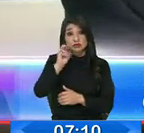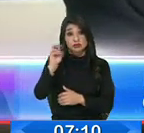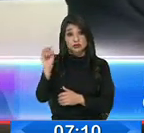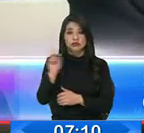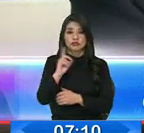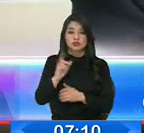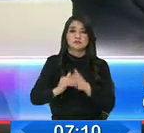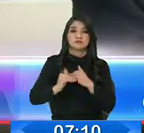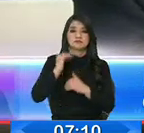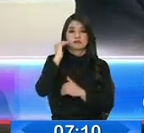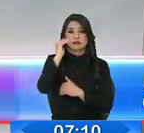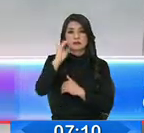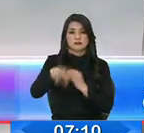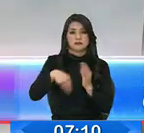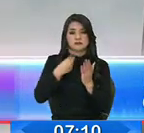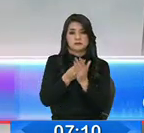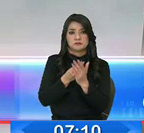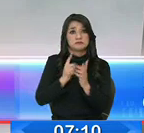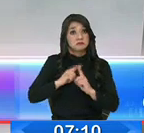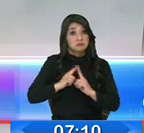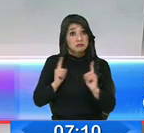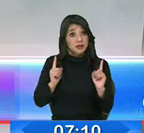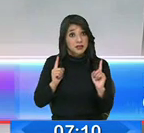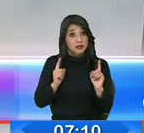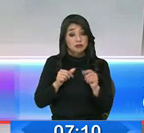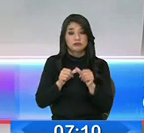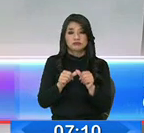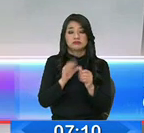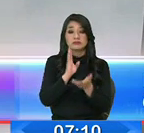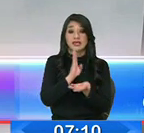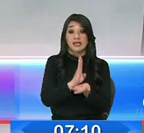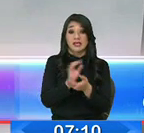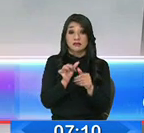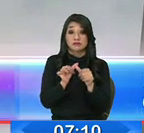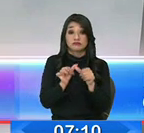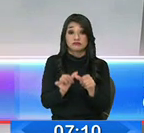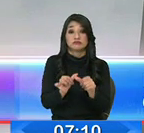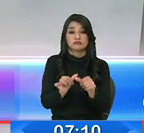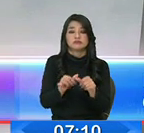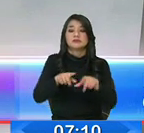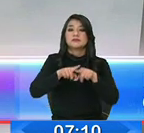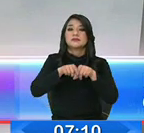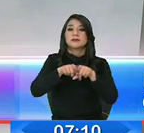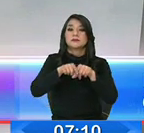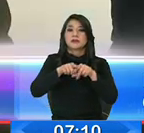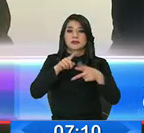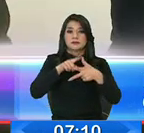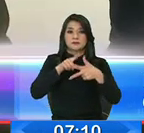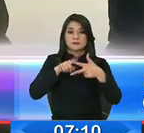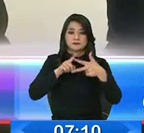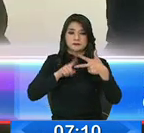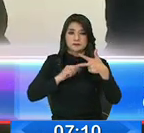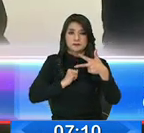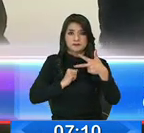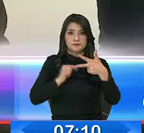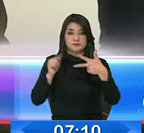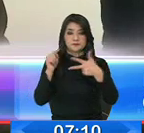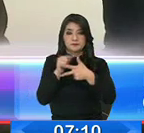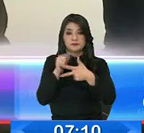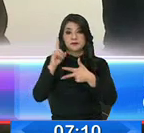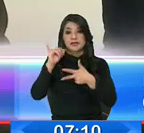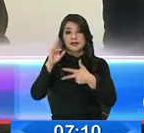un valor adicional. Pero esa estabilidad del Instituto Ecuatoriano de Seguridad Social depende de tres factores. Así lo asegura David